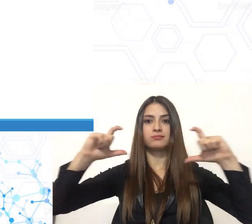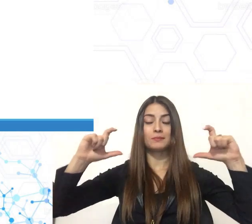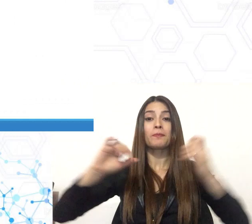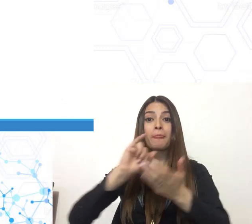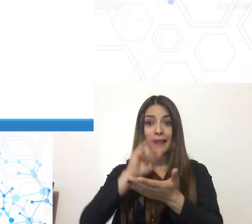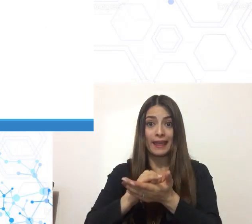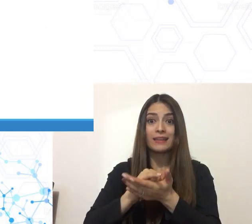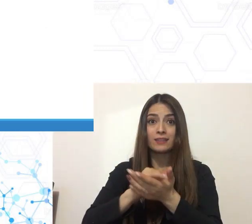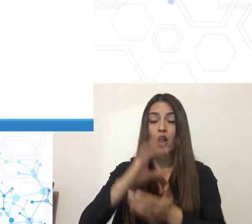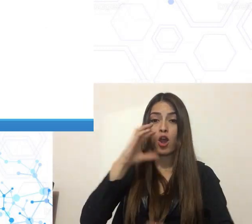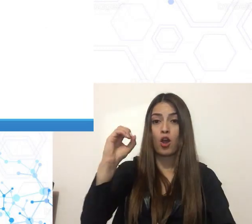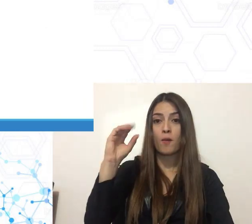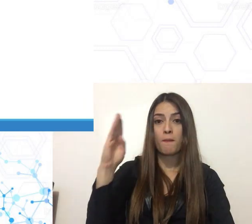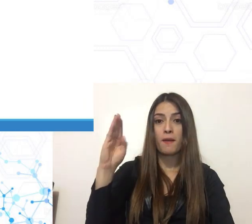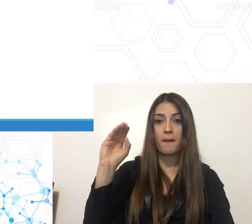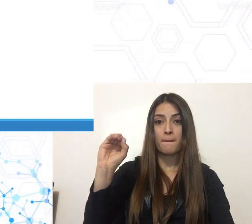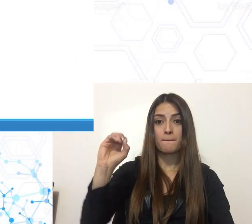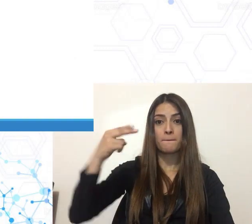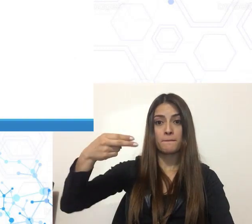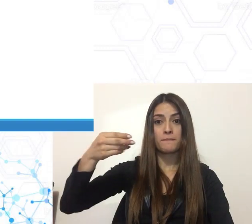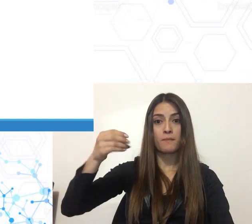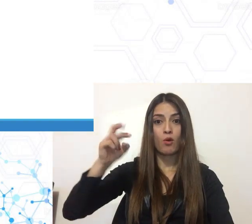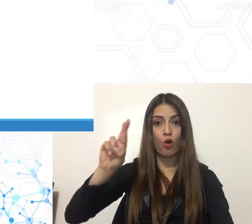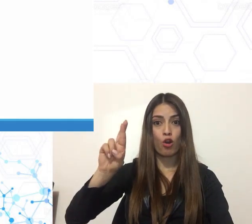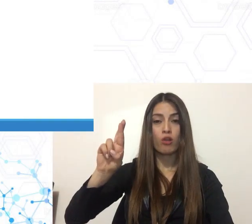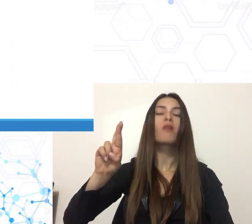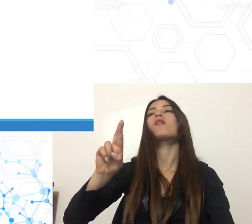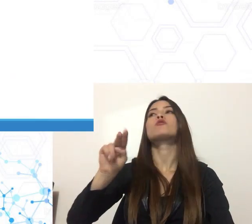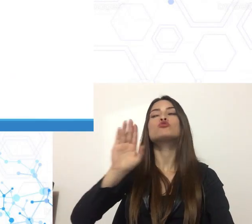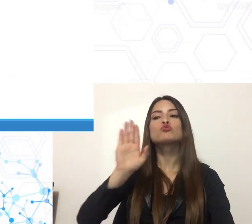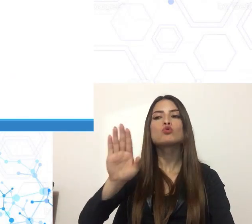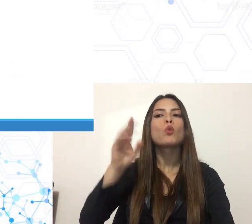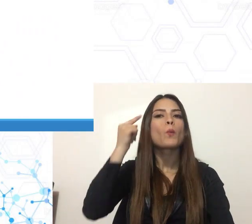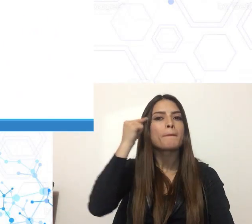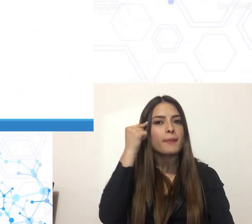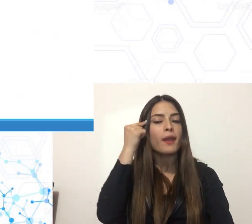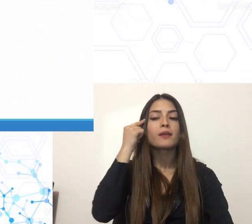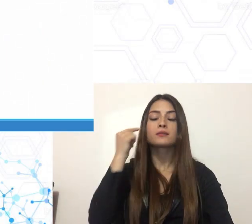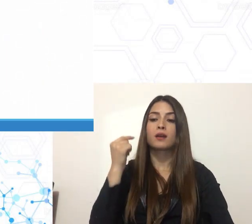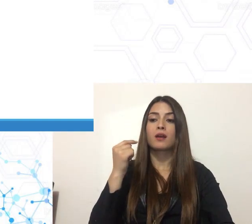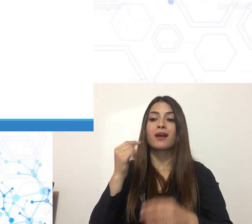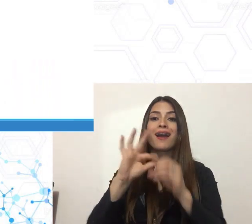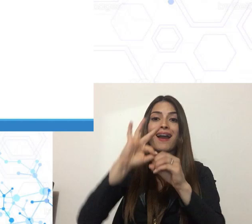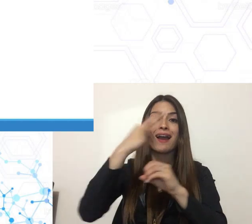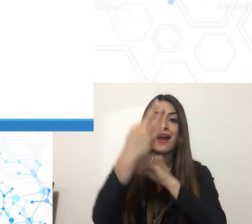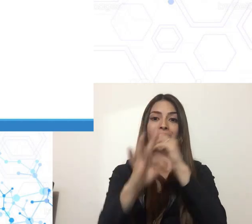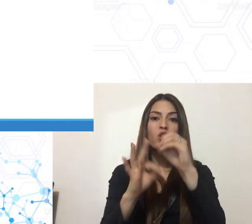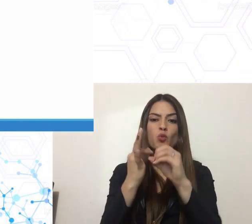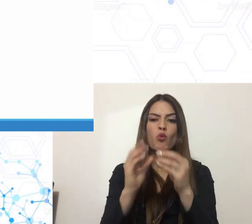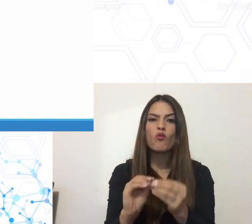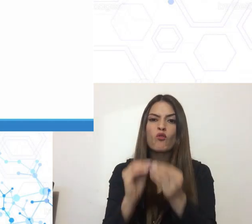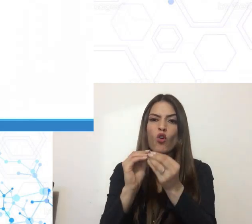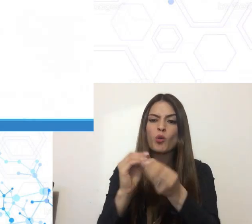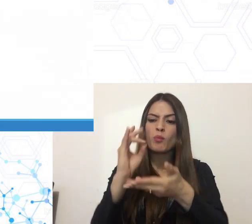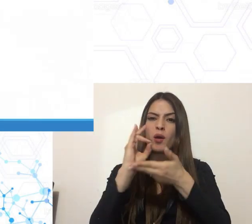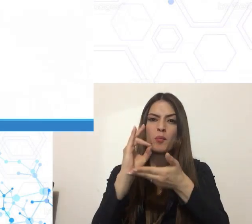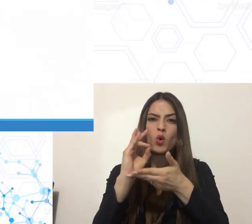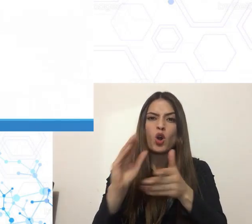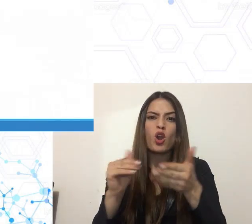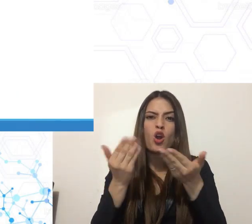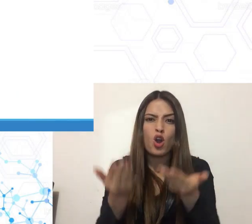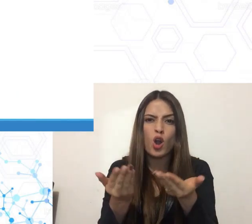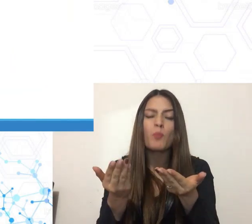conoce como el sistema, el modelo atómico, que es similar al fundamento de lo que es el